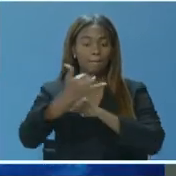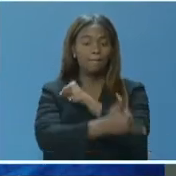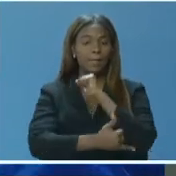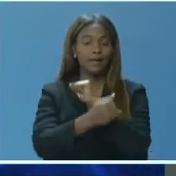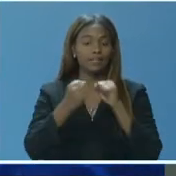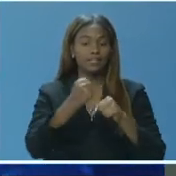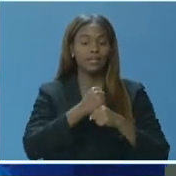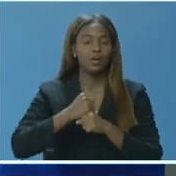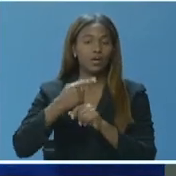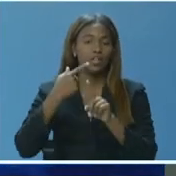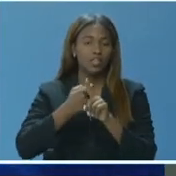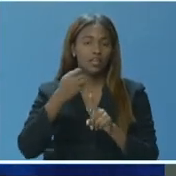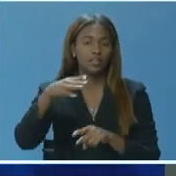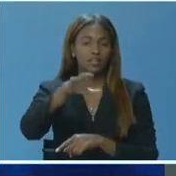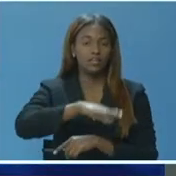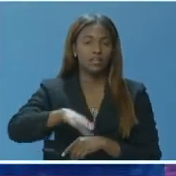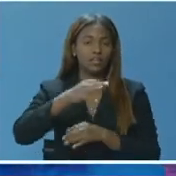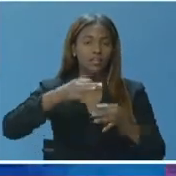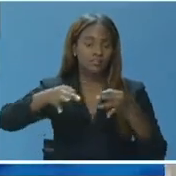San Francisco de Macorís.